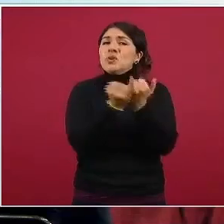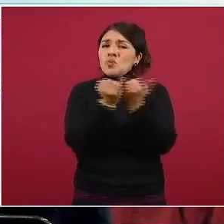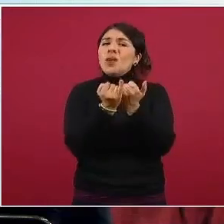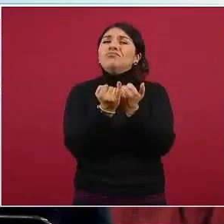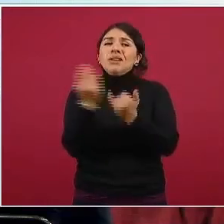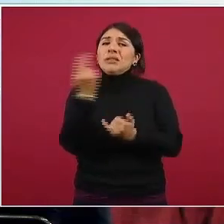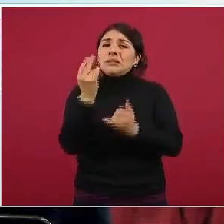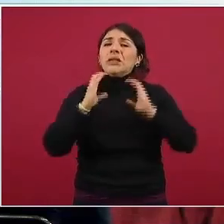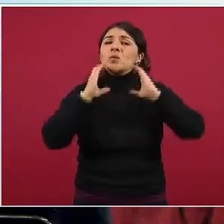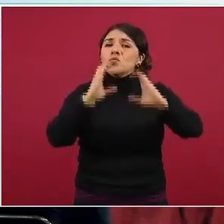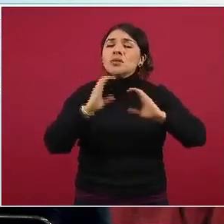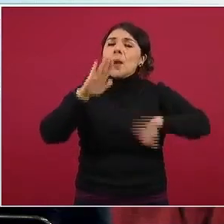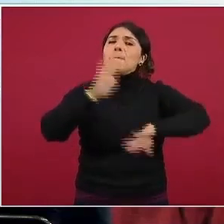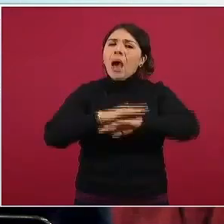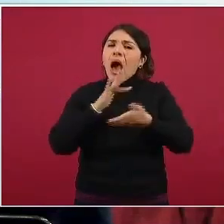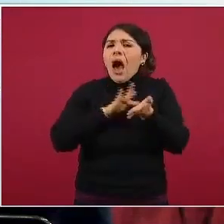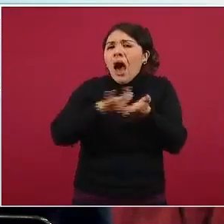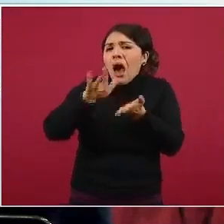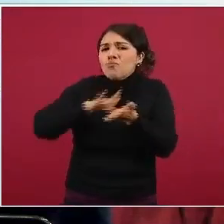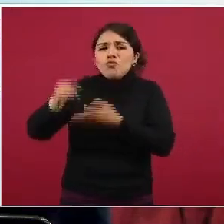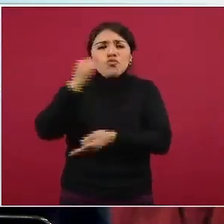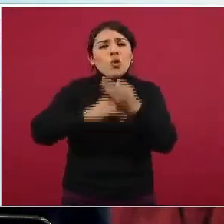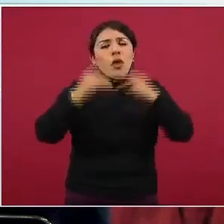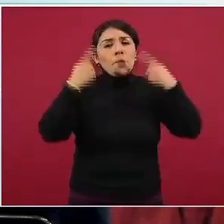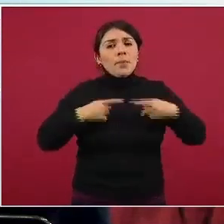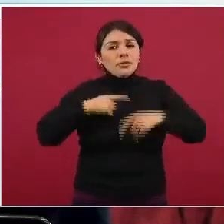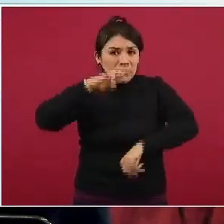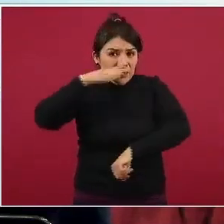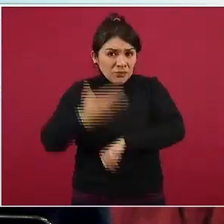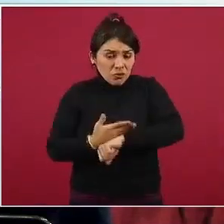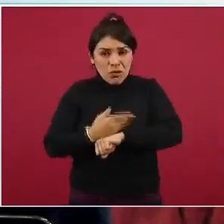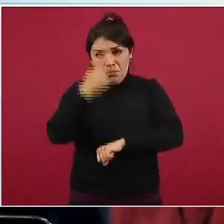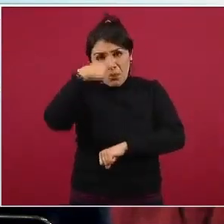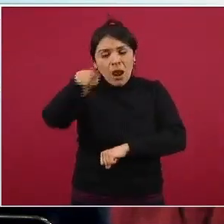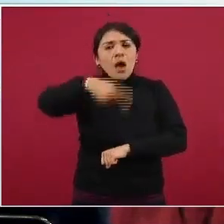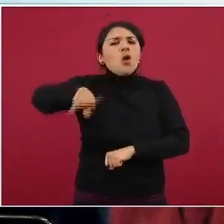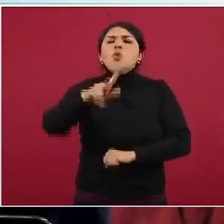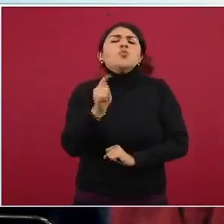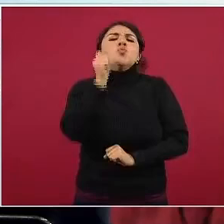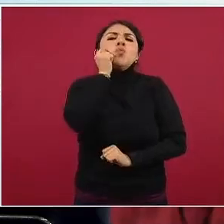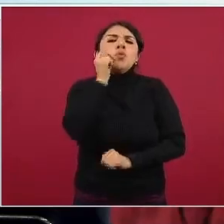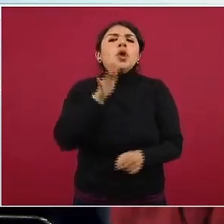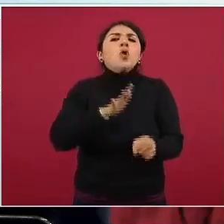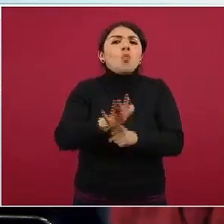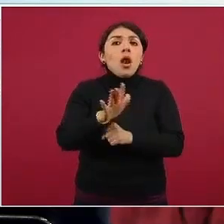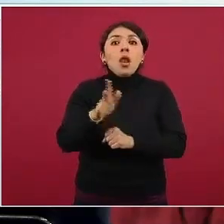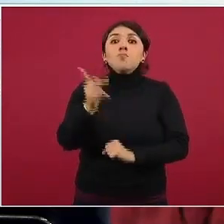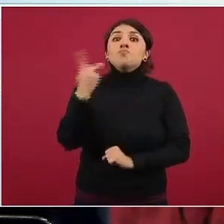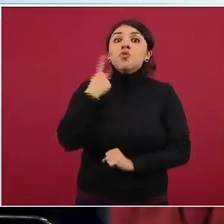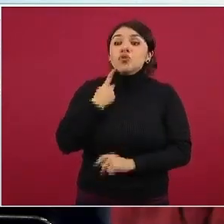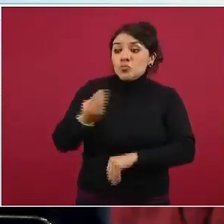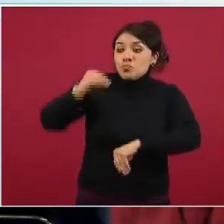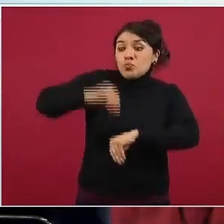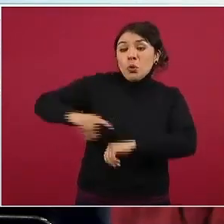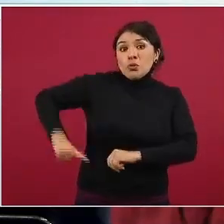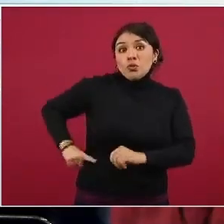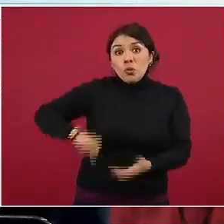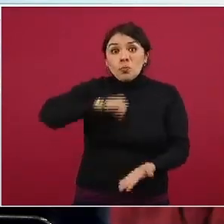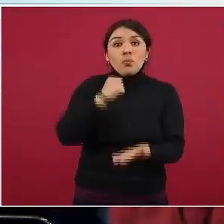de esta acción de solidaridad y corresponsabilidad de la población, independientemente de las políticas